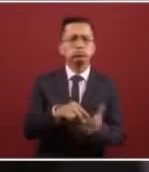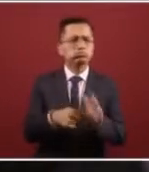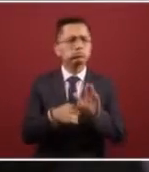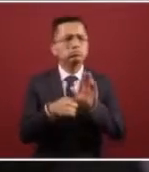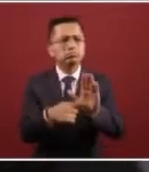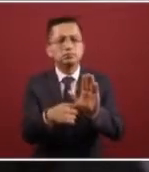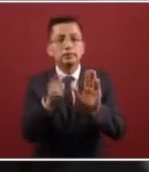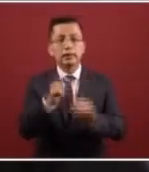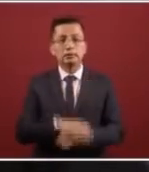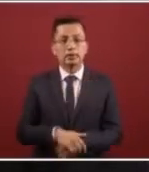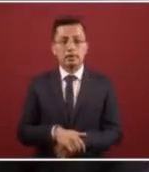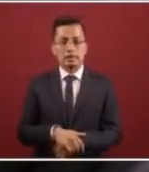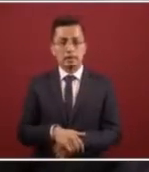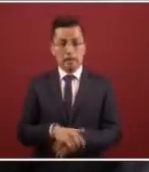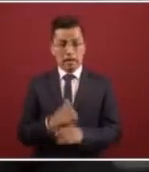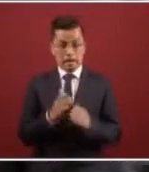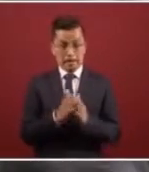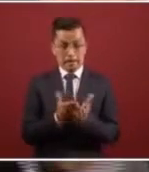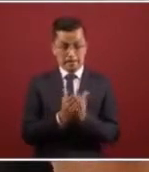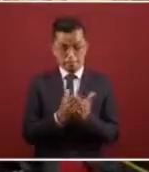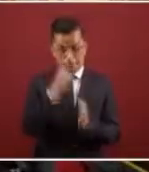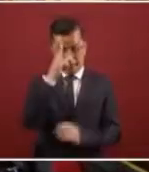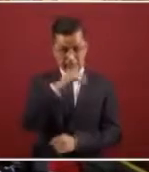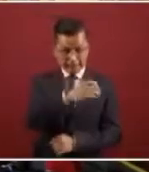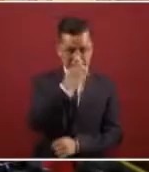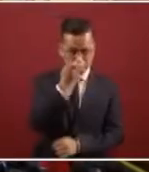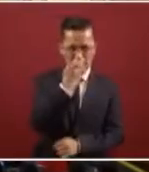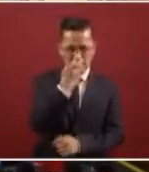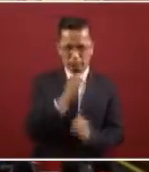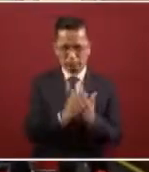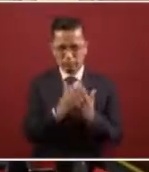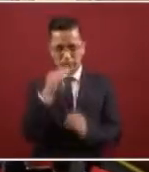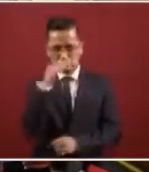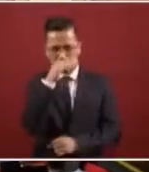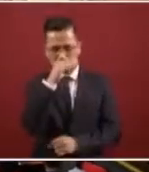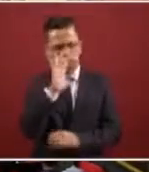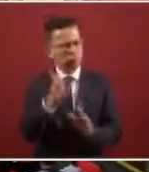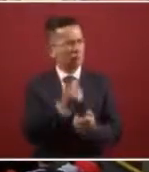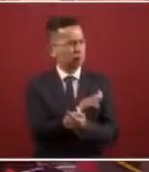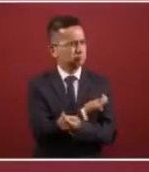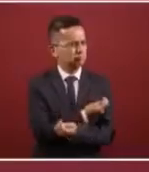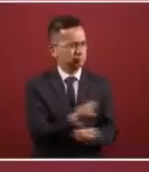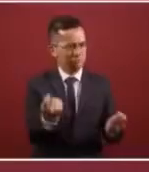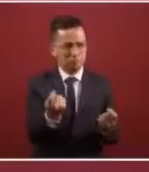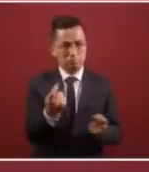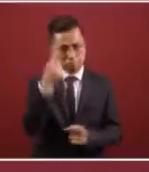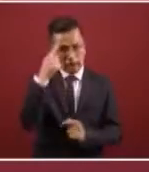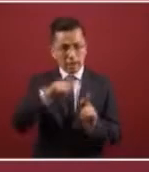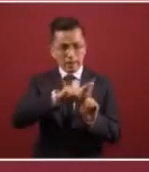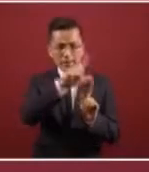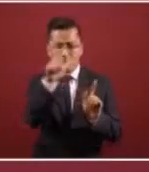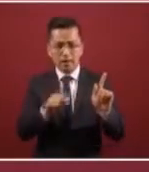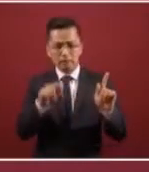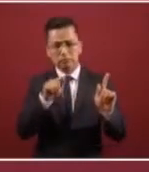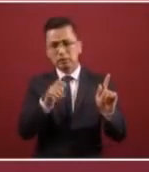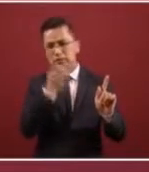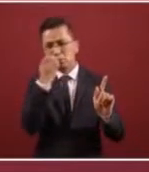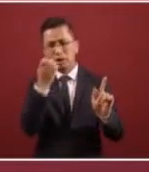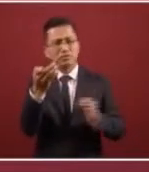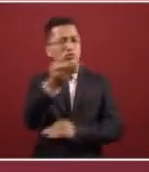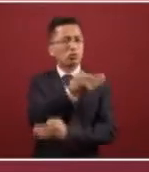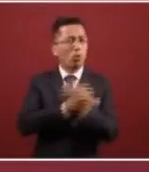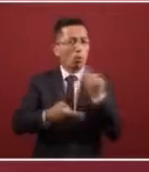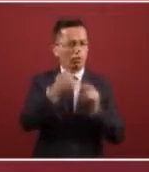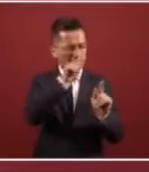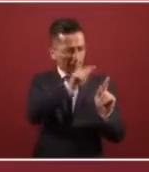libros de texto gratuitos para todas las escuelas de México, también con el apoyo de